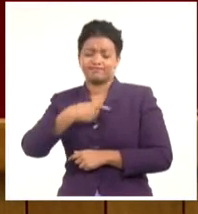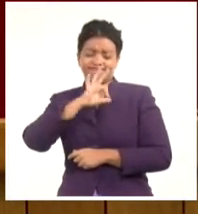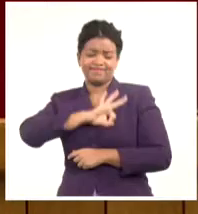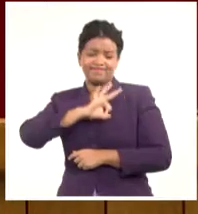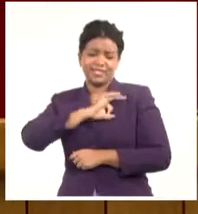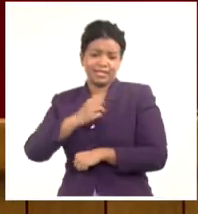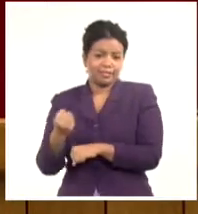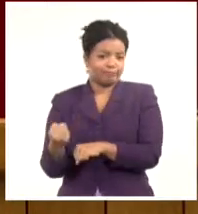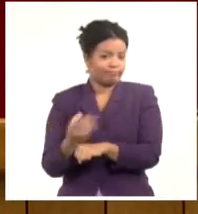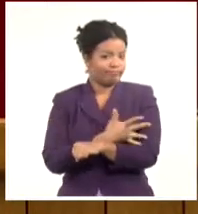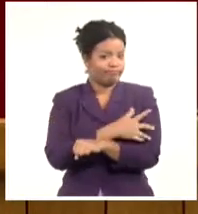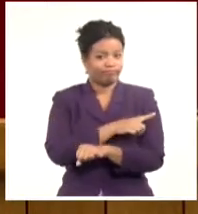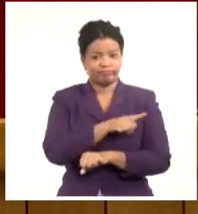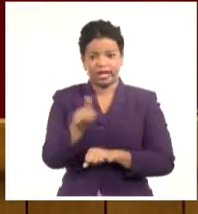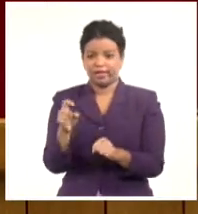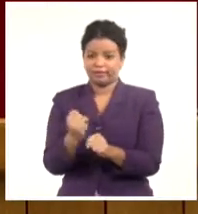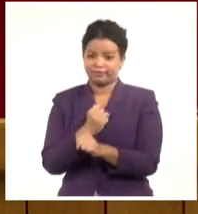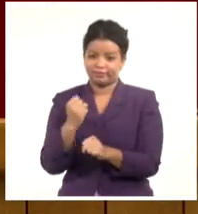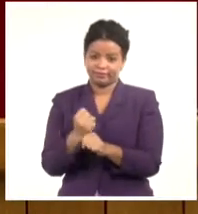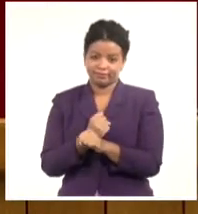muy orgullosos de ustedes.